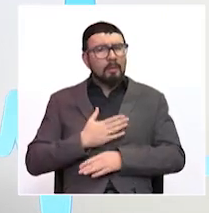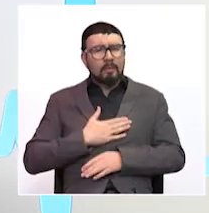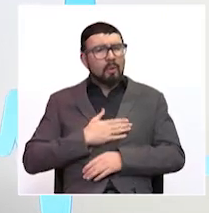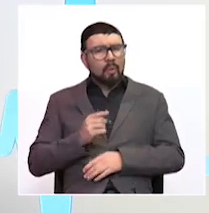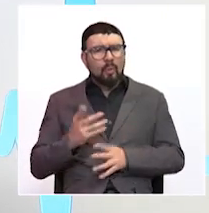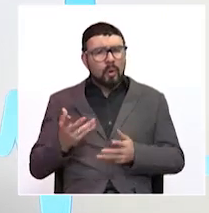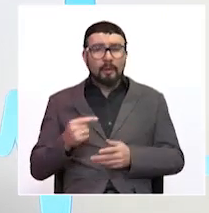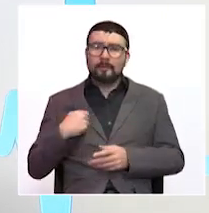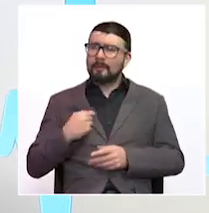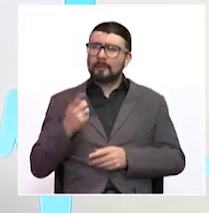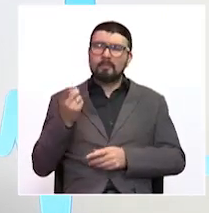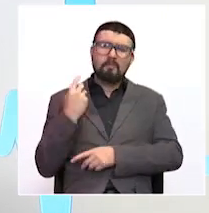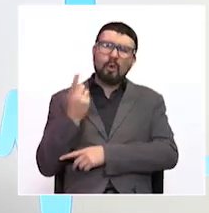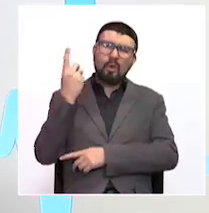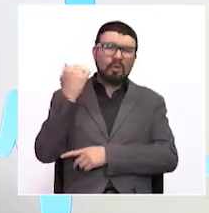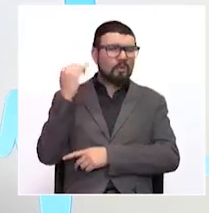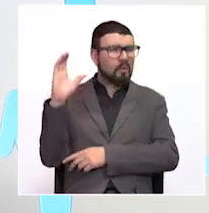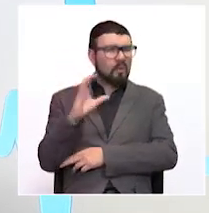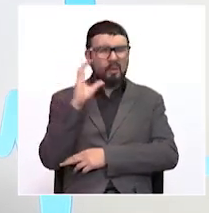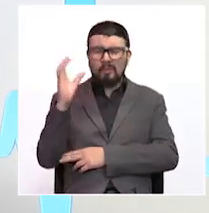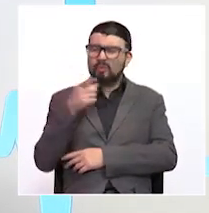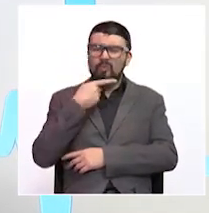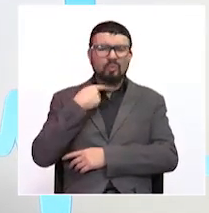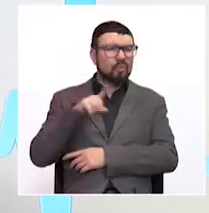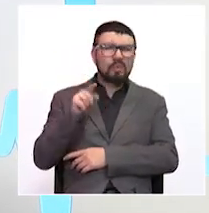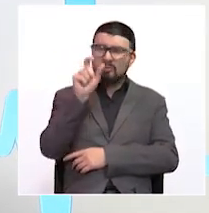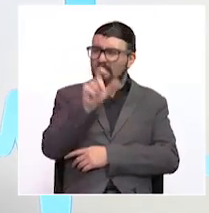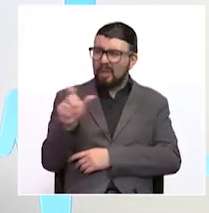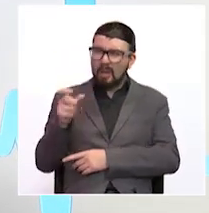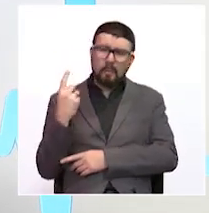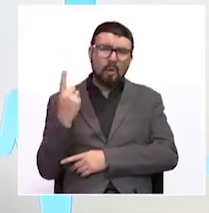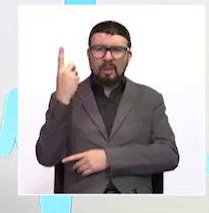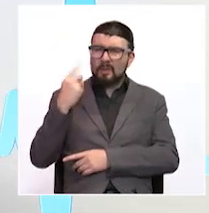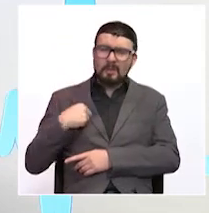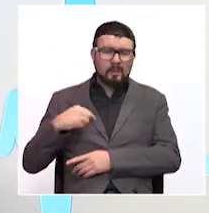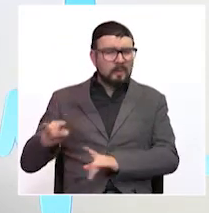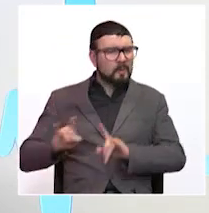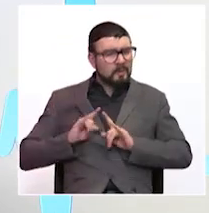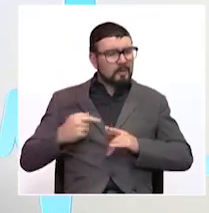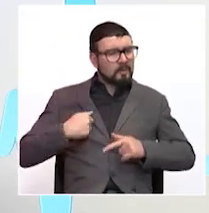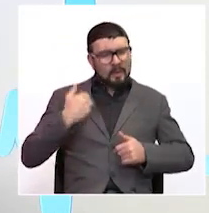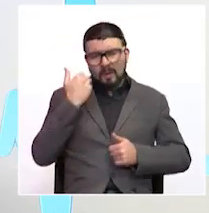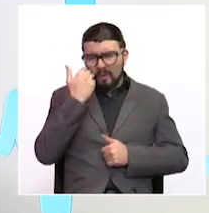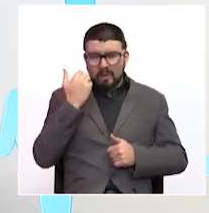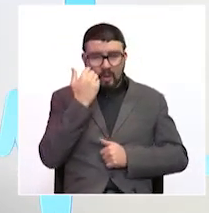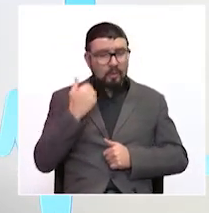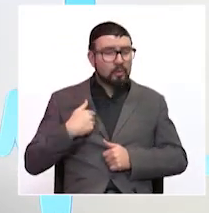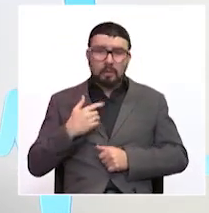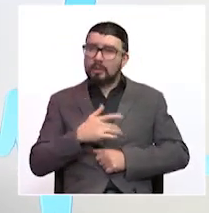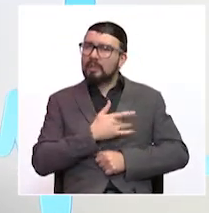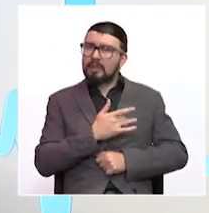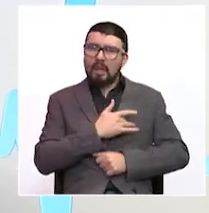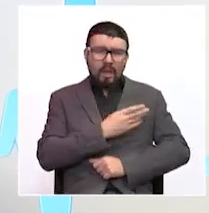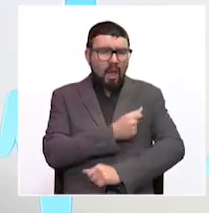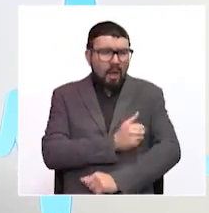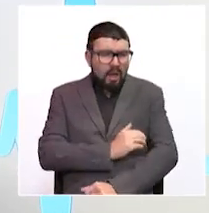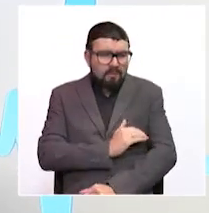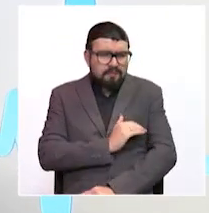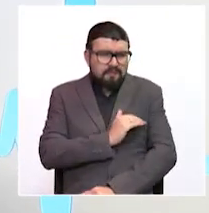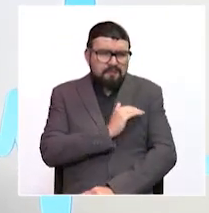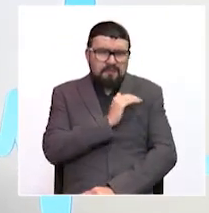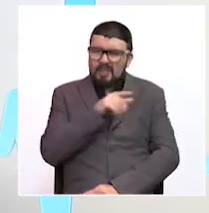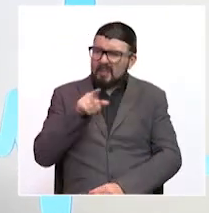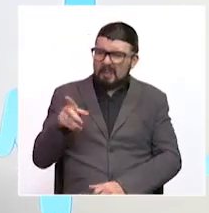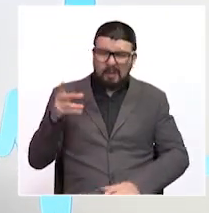la política del país los políticos me enferman siento que se me dispara la atención cuando me entero que son tan